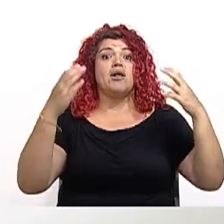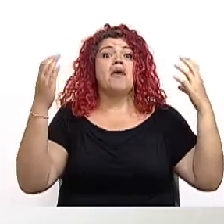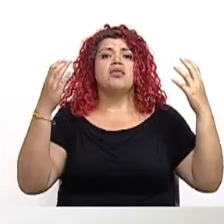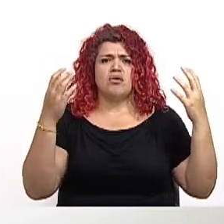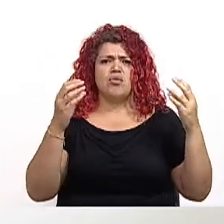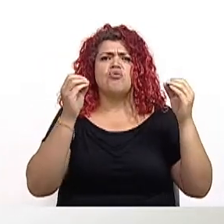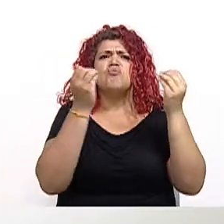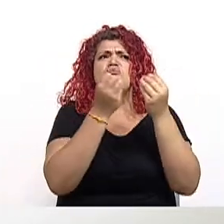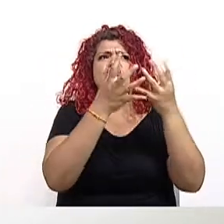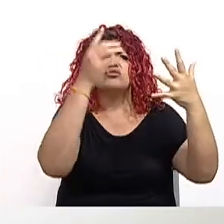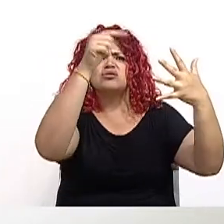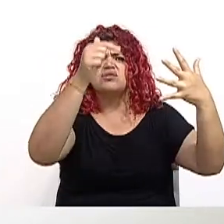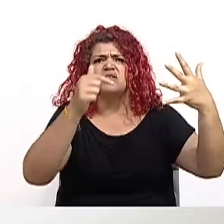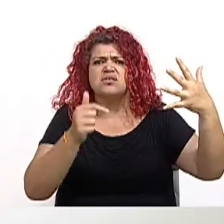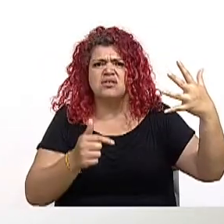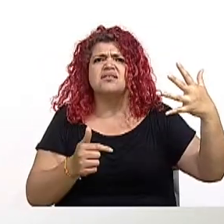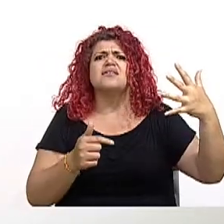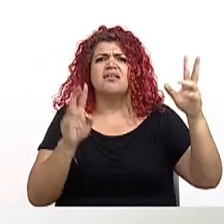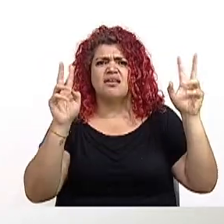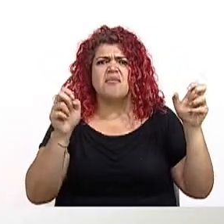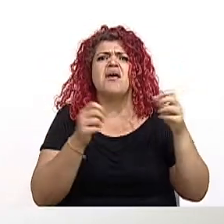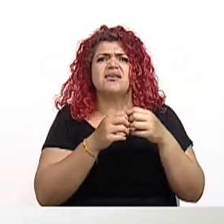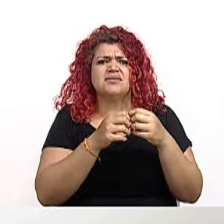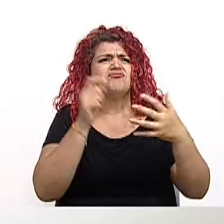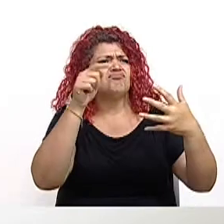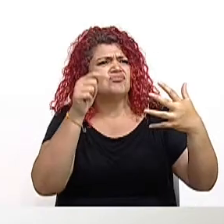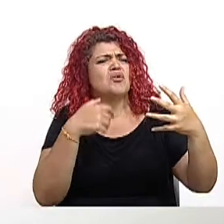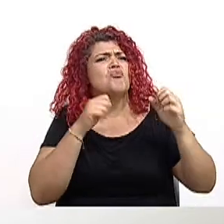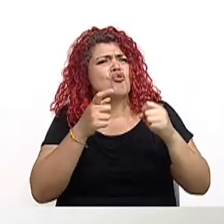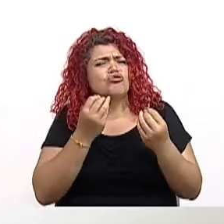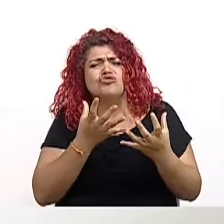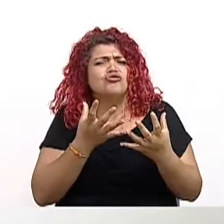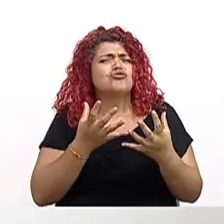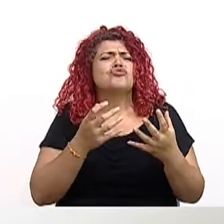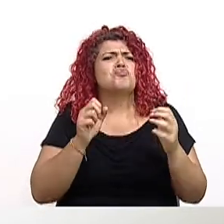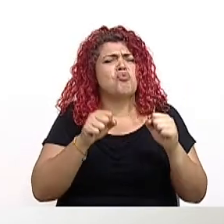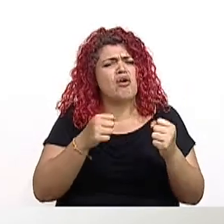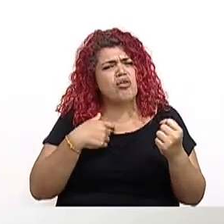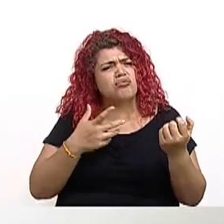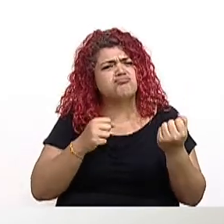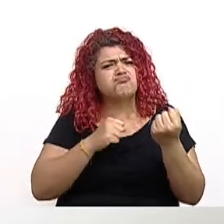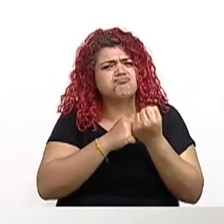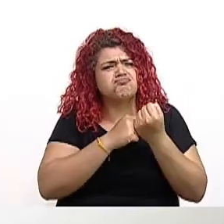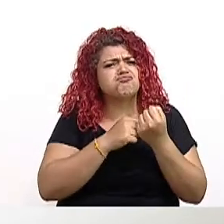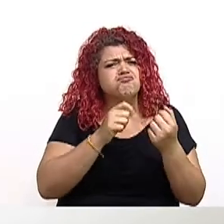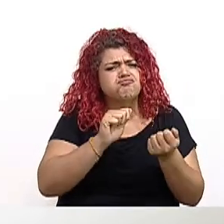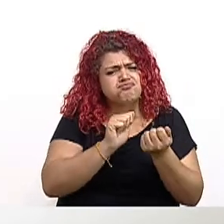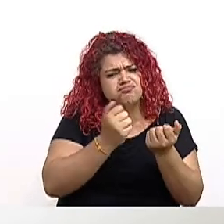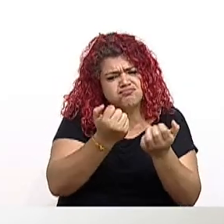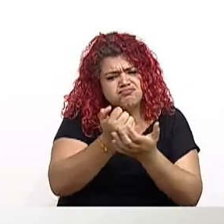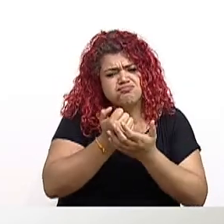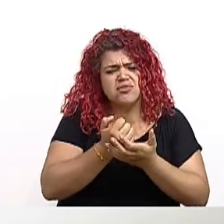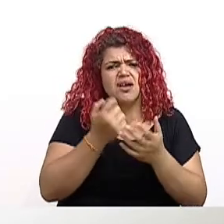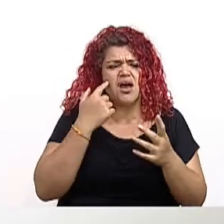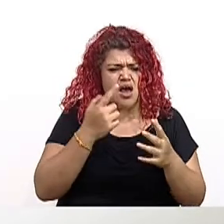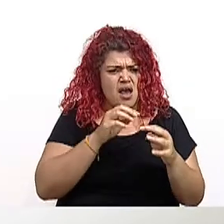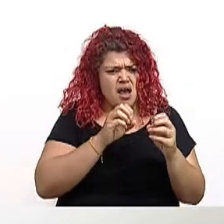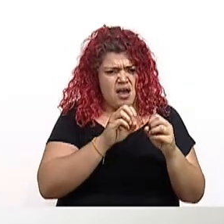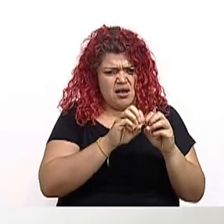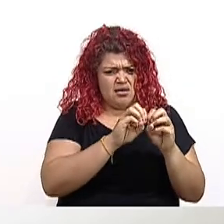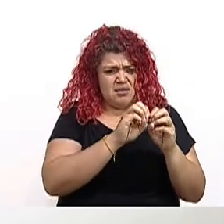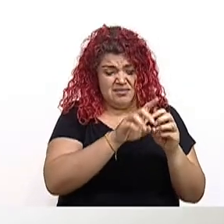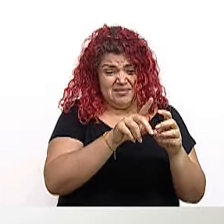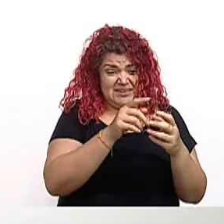recursos disponibles que pueden apoyar esas actividades, como plataformas de información en línea ante impactos climáticos, como